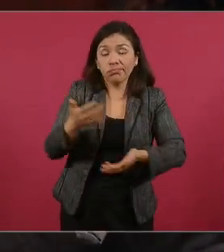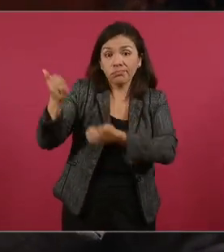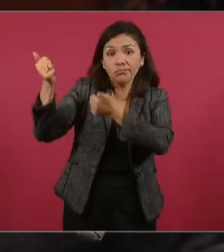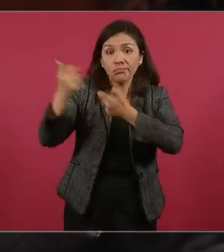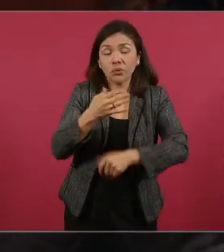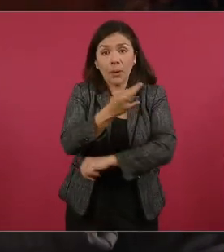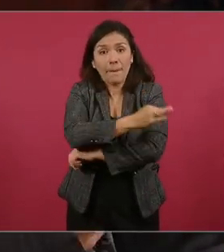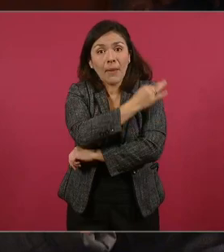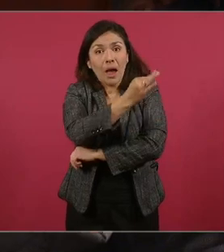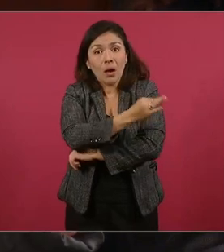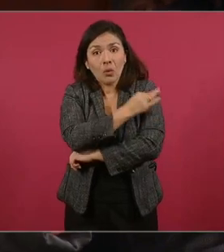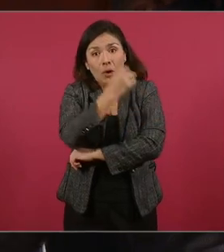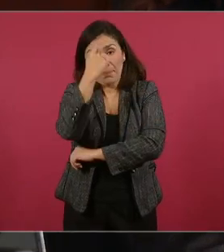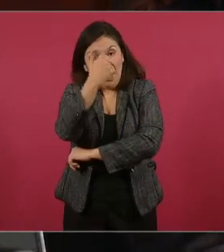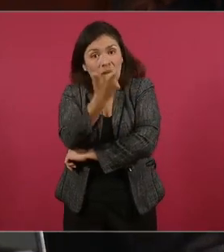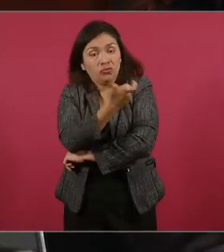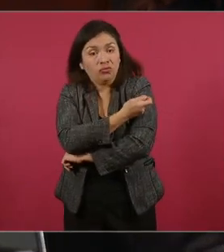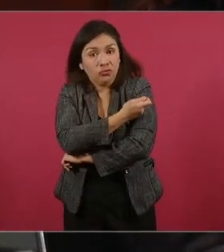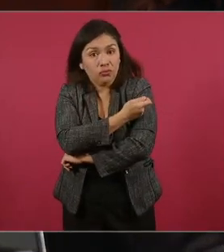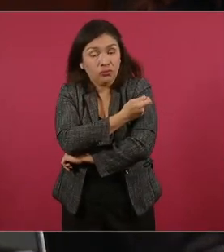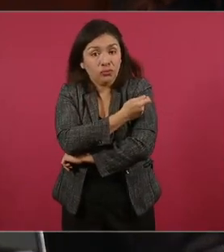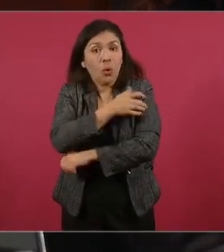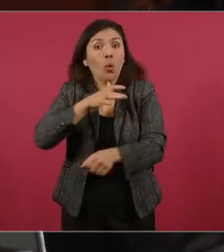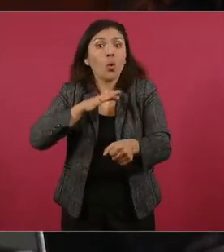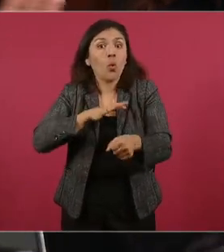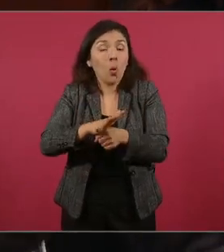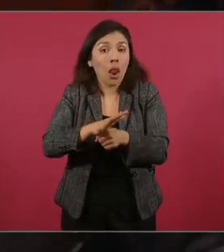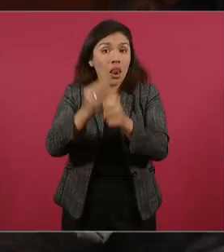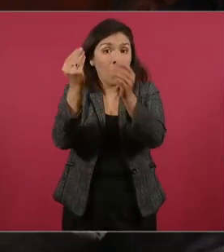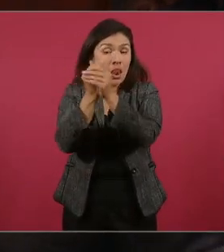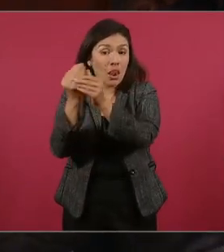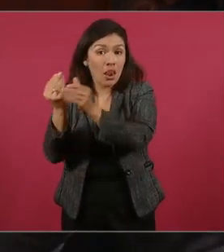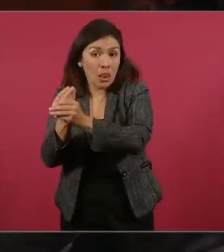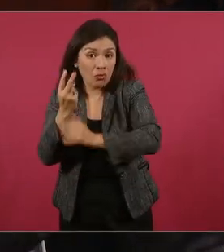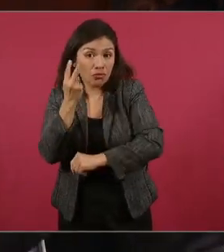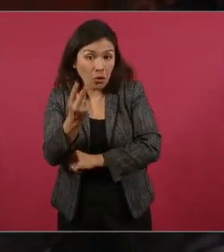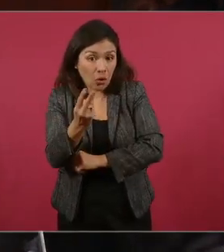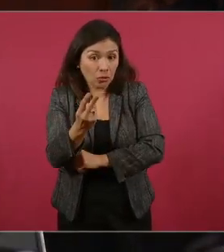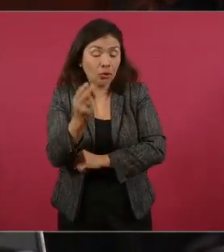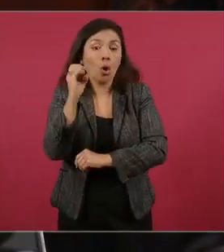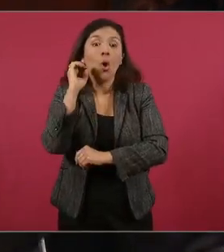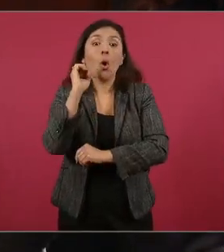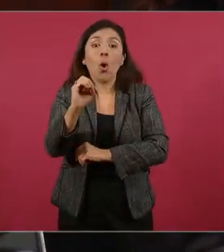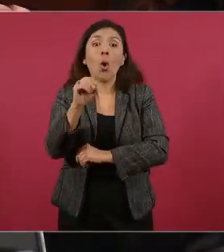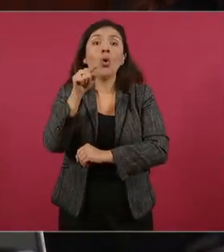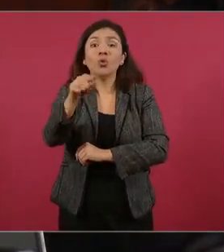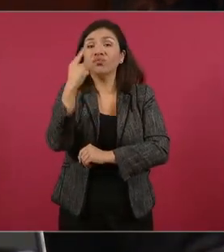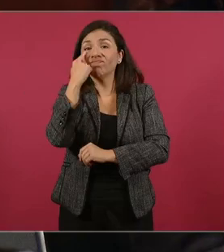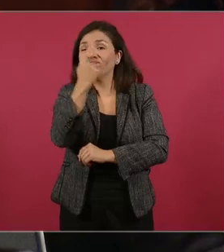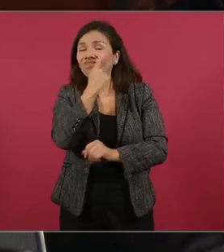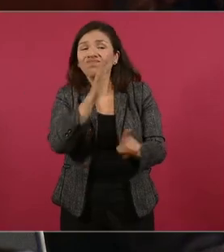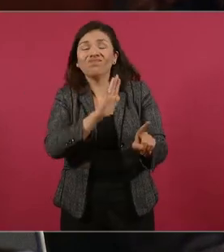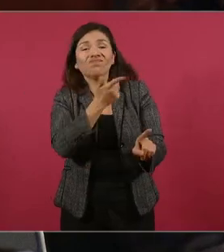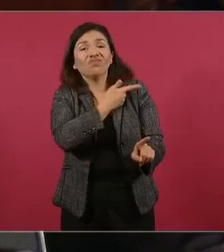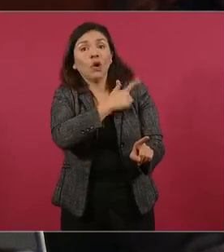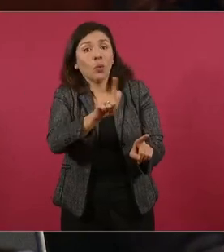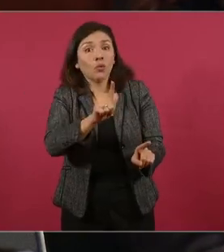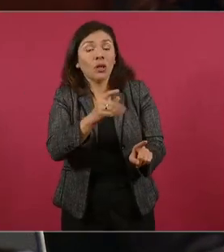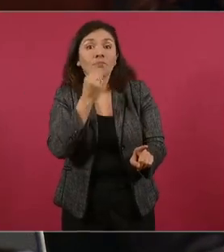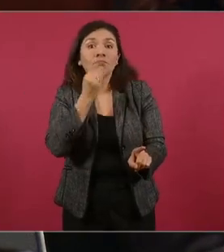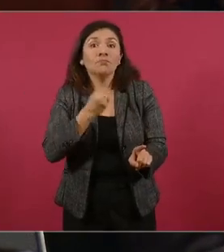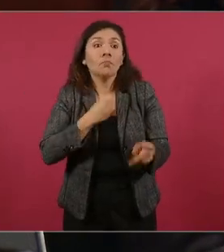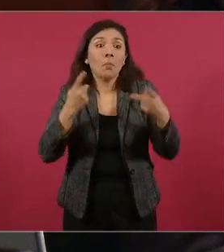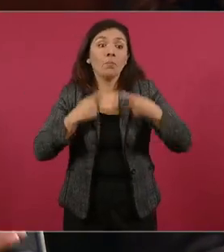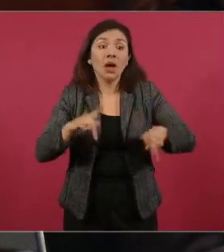determinados biológicos y si no son de, digamos, de su gusto, entonces tendrán que pagar